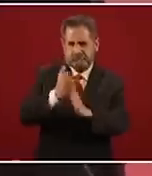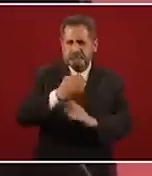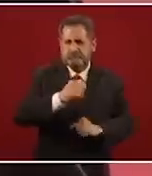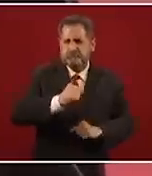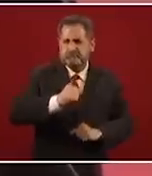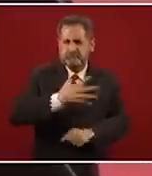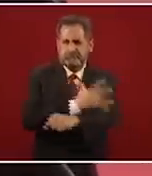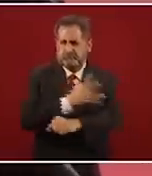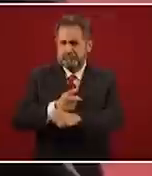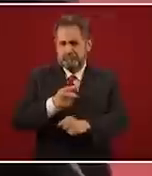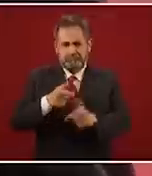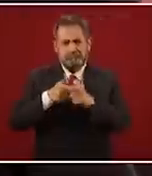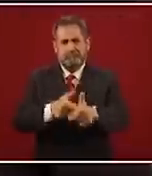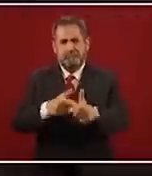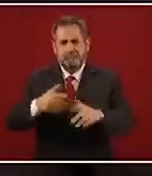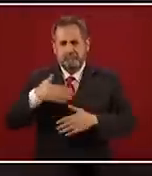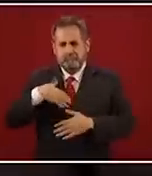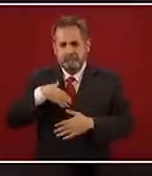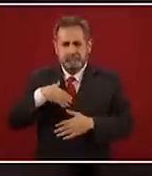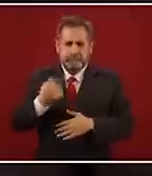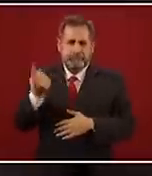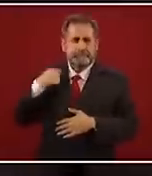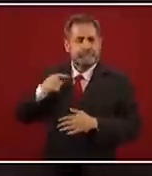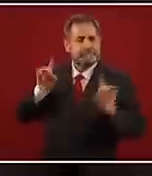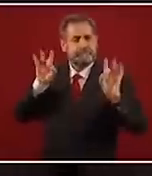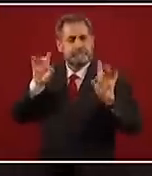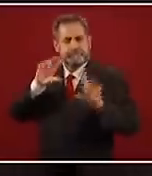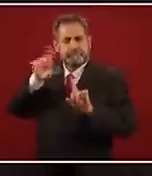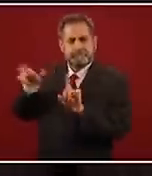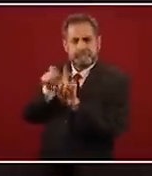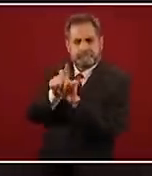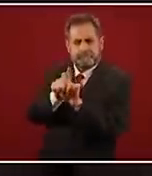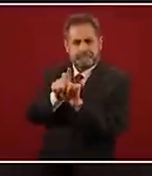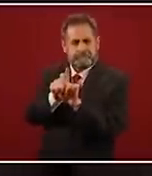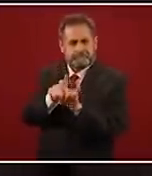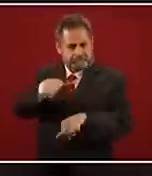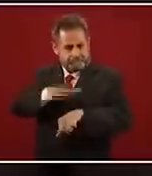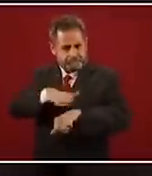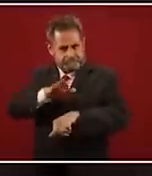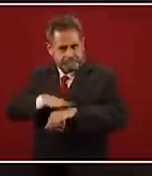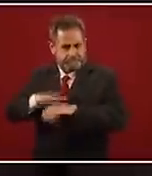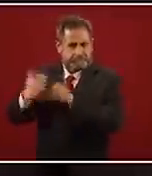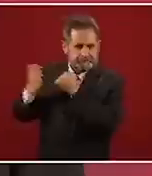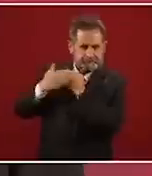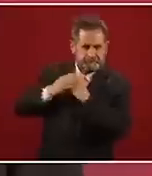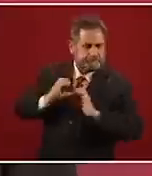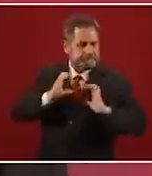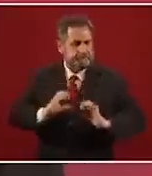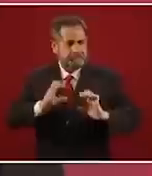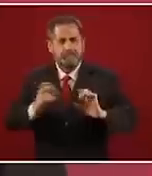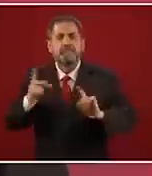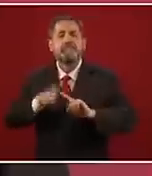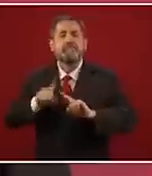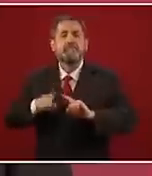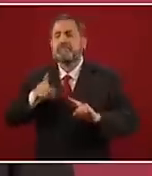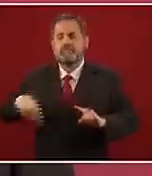y tengo mi ángel de la guarda, que me va cuidando, que es el pueblo de